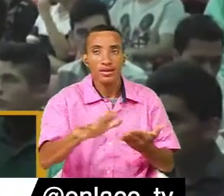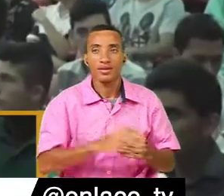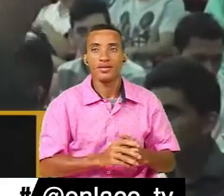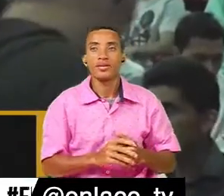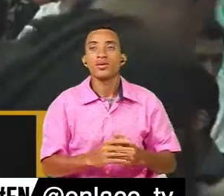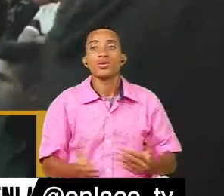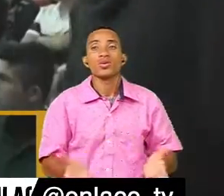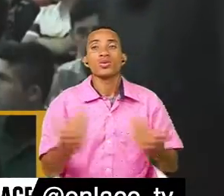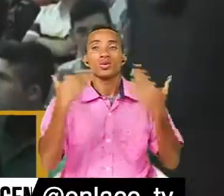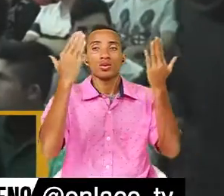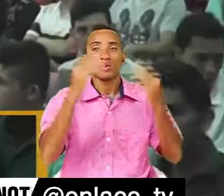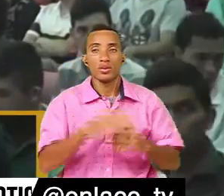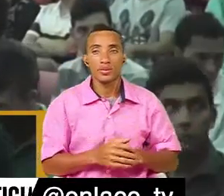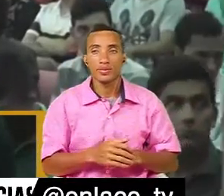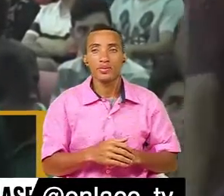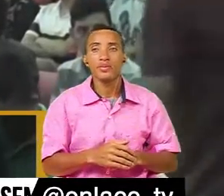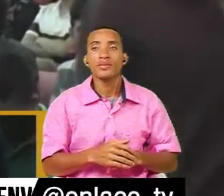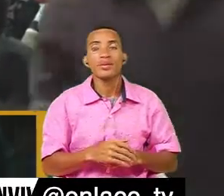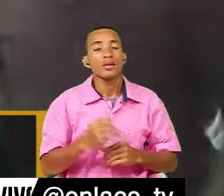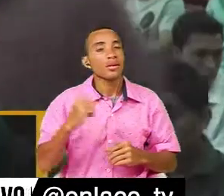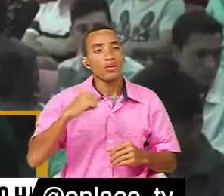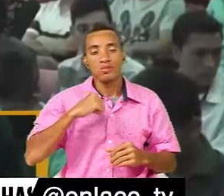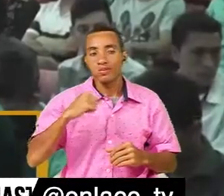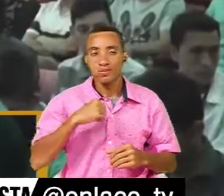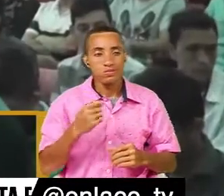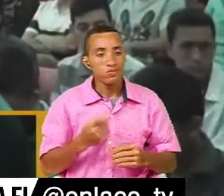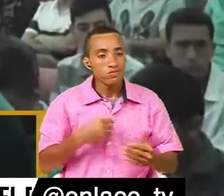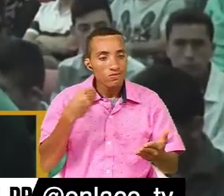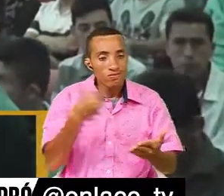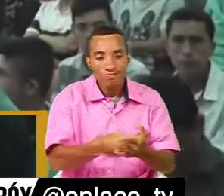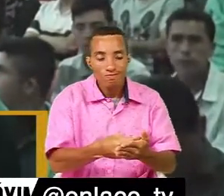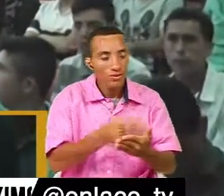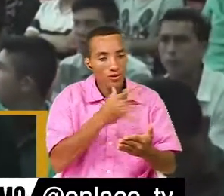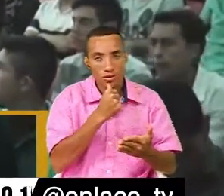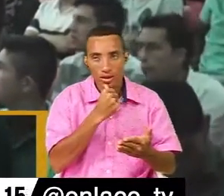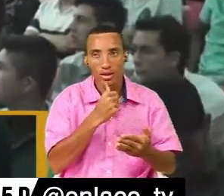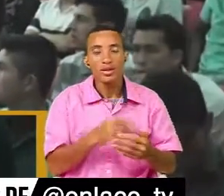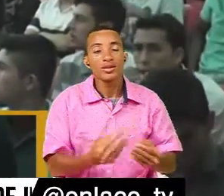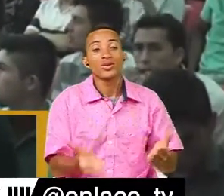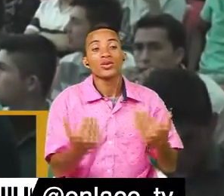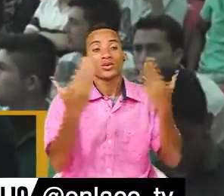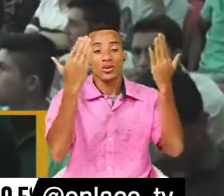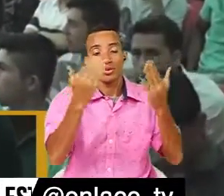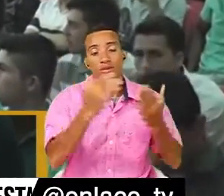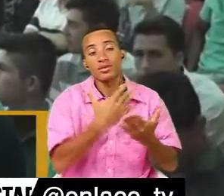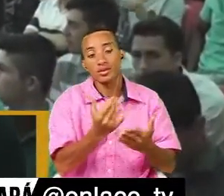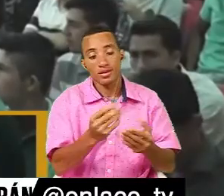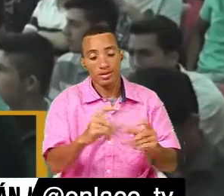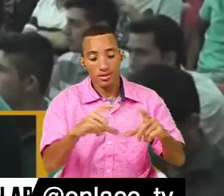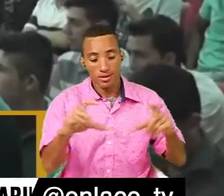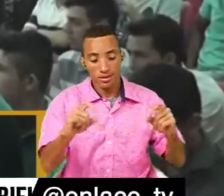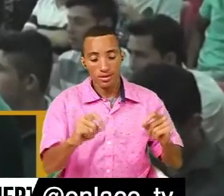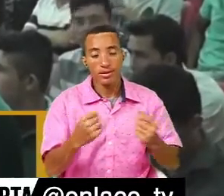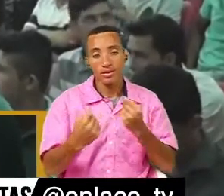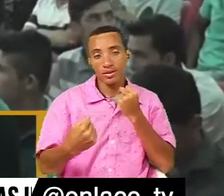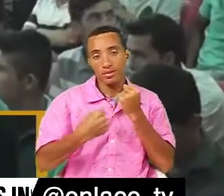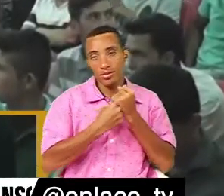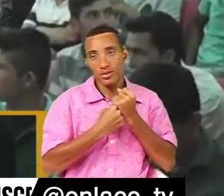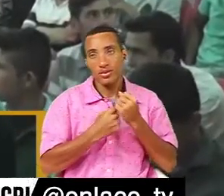beneficio porque hace que la gente que no tiene recursos para poder adquirirla, pues es un beneficio bastante grande, nos dan apoyo,